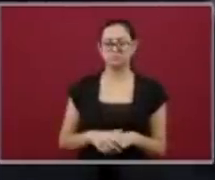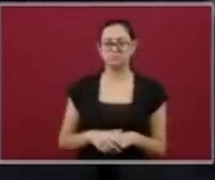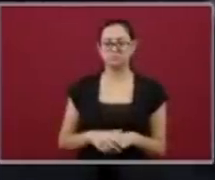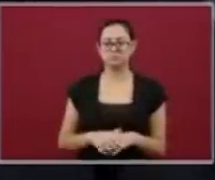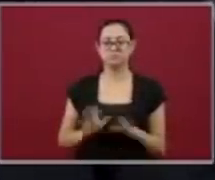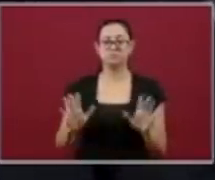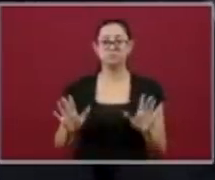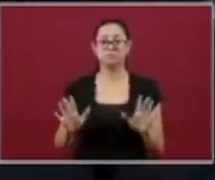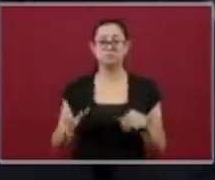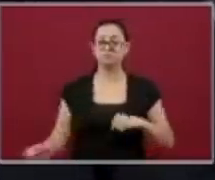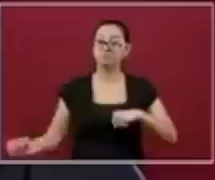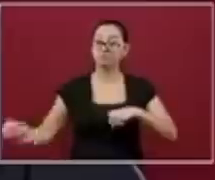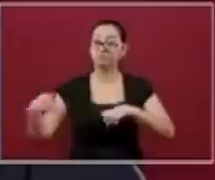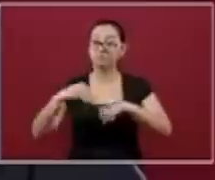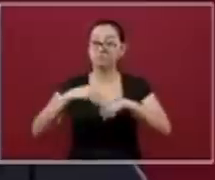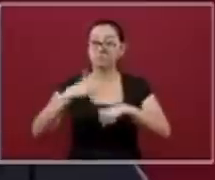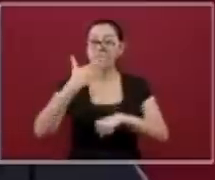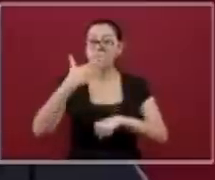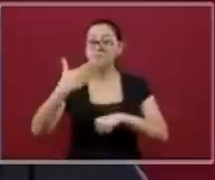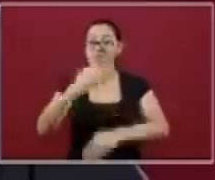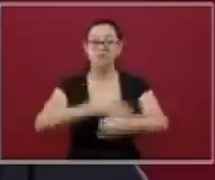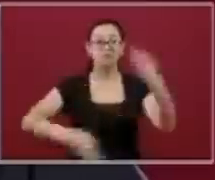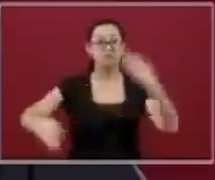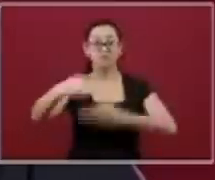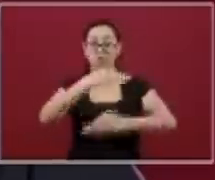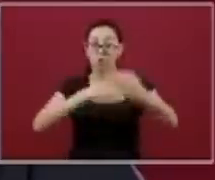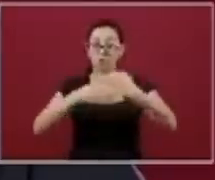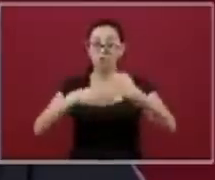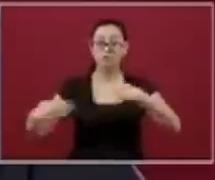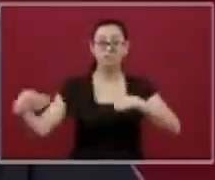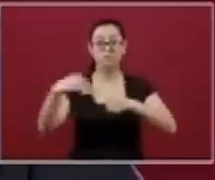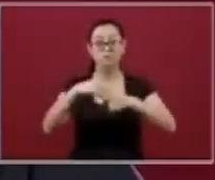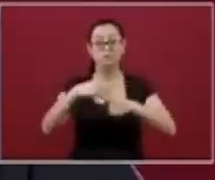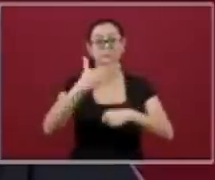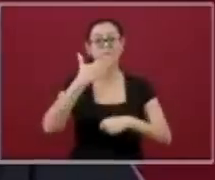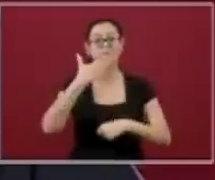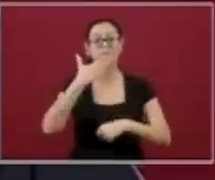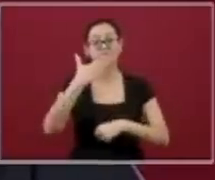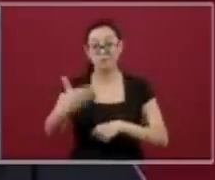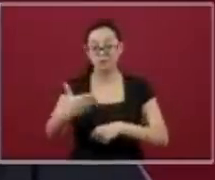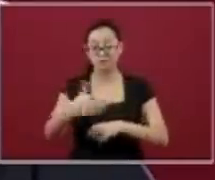portarnos bien, todos a portarnos bien.